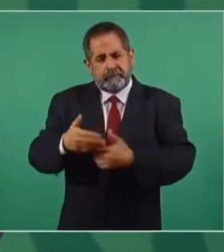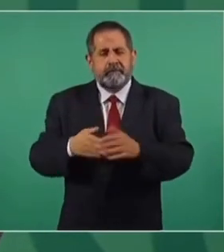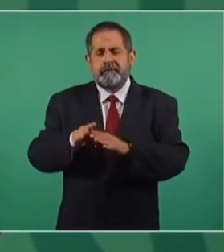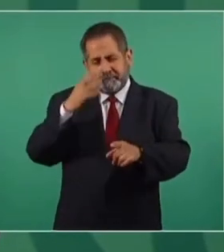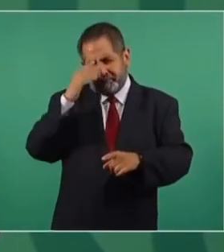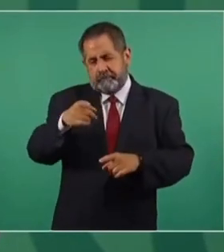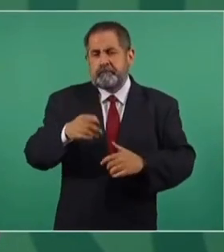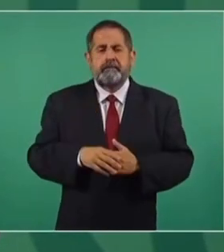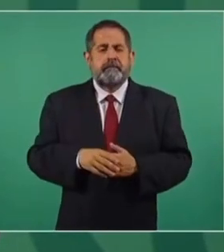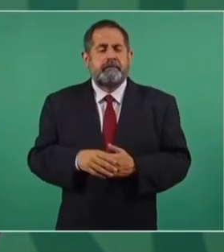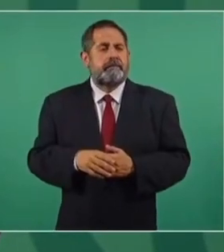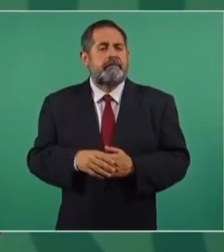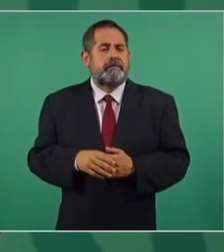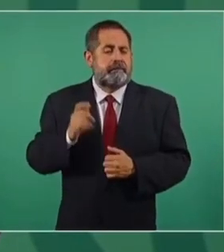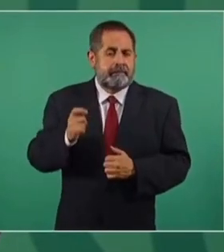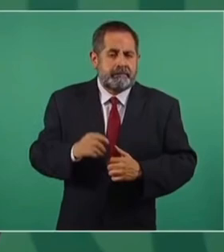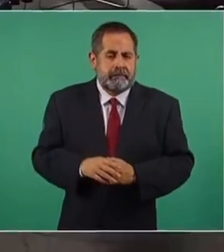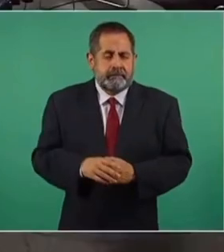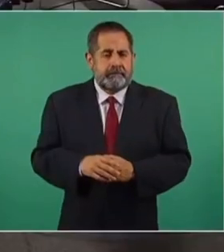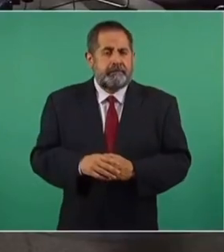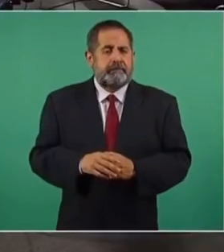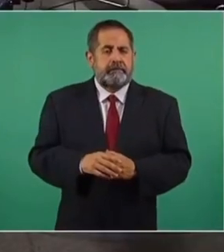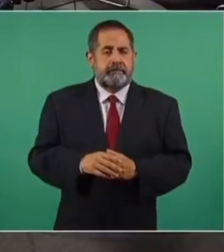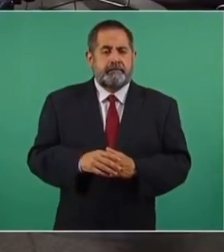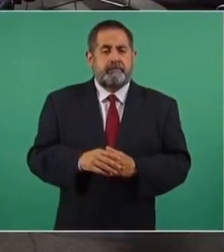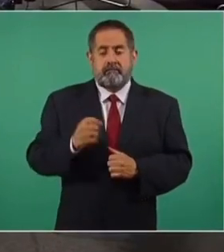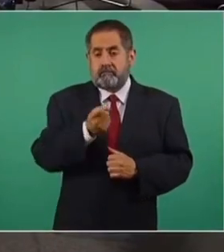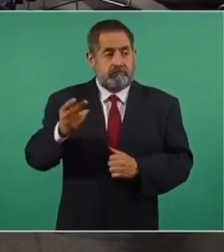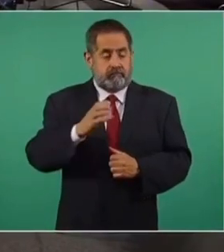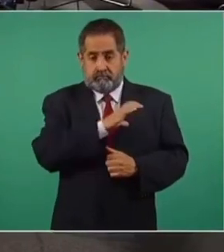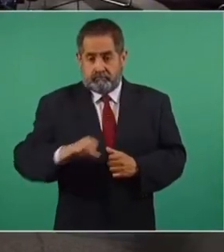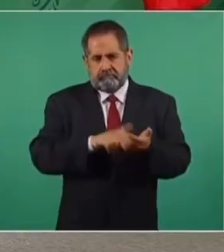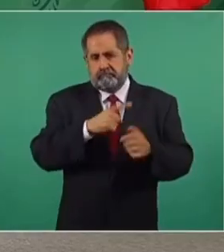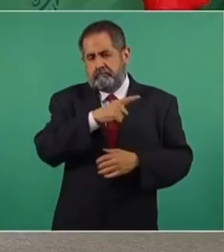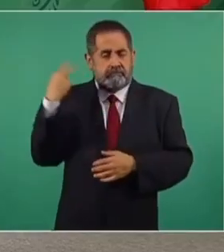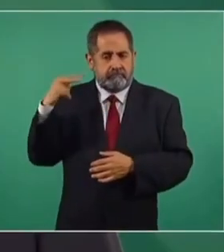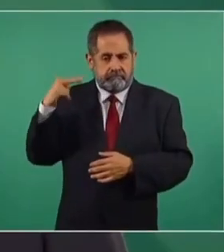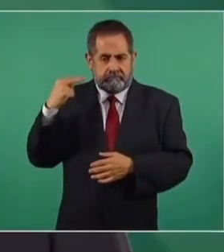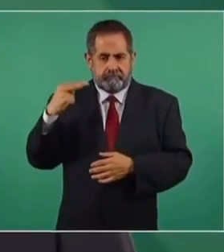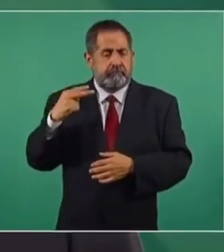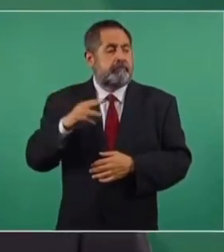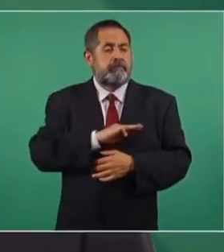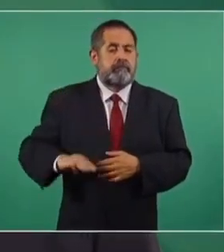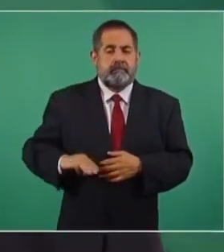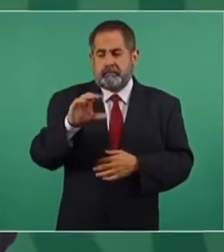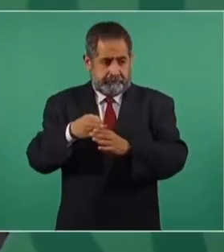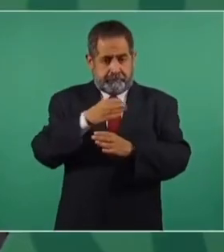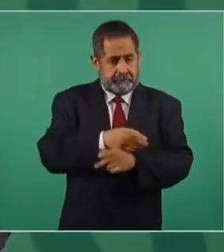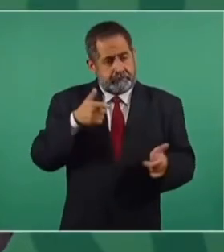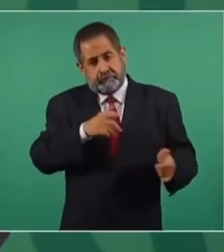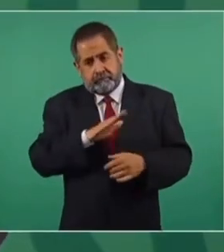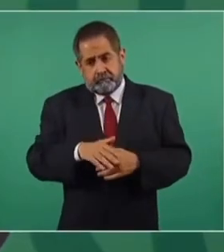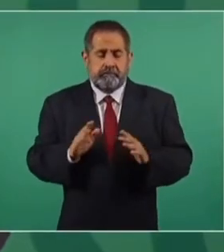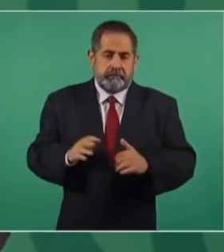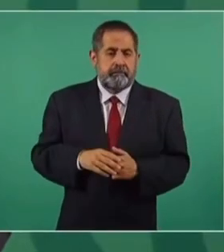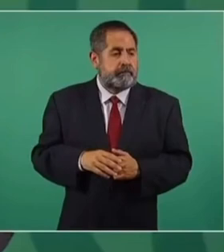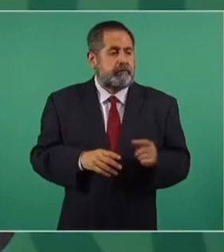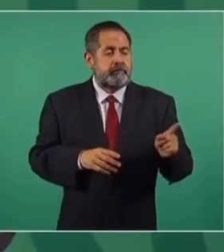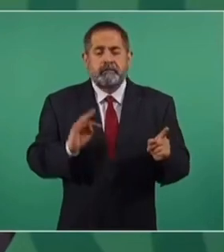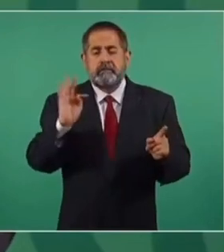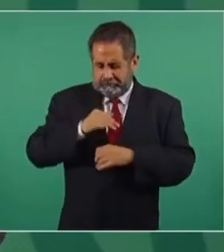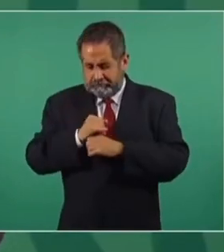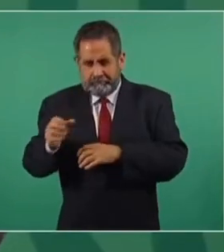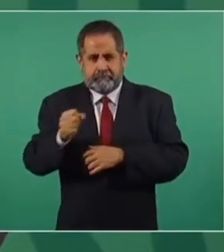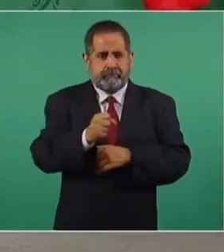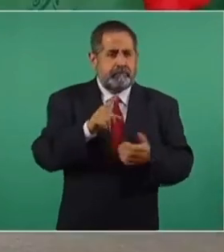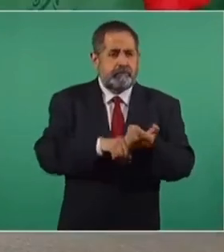de saberse, que a uno de los candidatos que asesinaron en el municipio de Cazones, Veracruz, ¿se acuerdan? Bueno, pues uno de los posibles